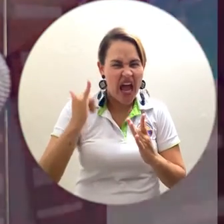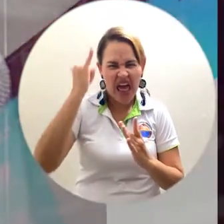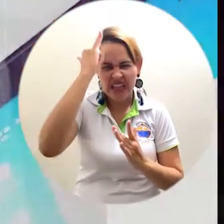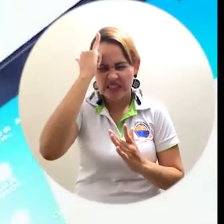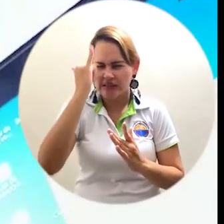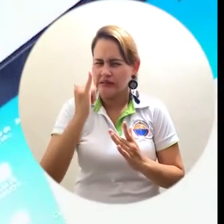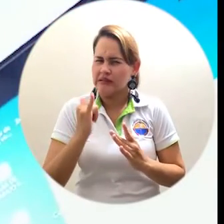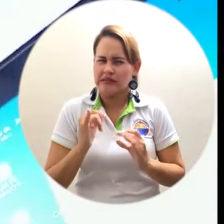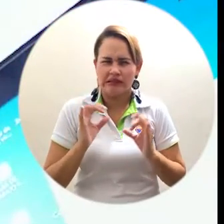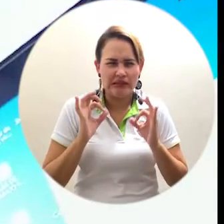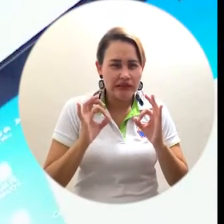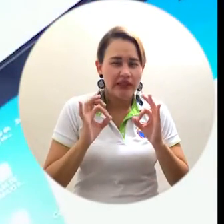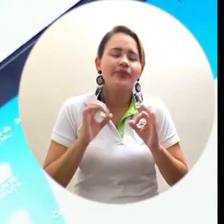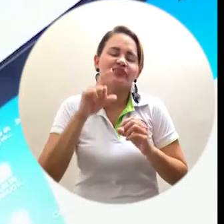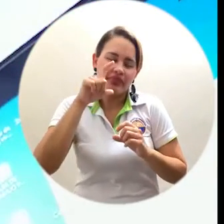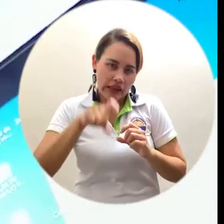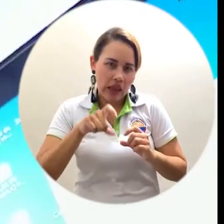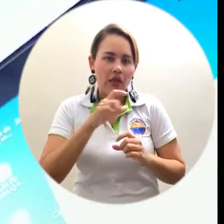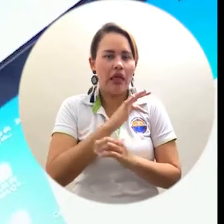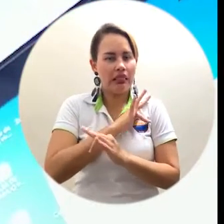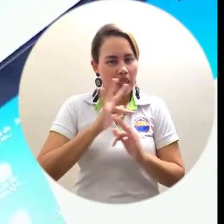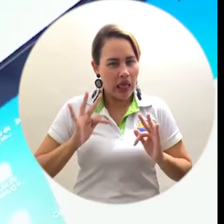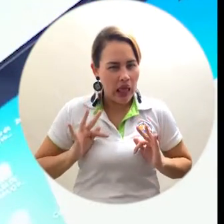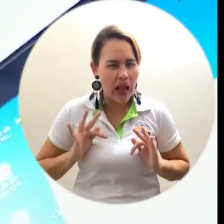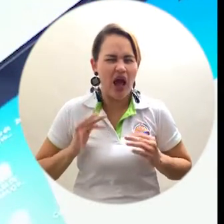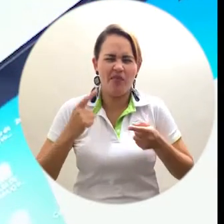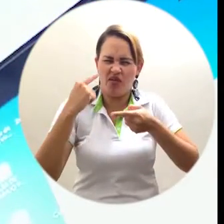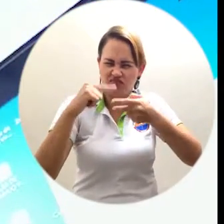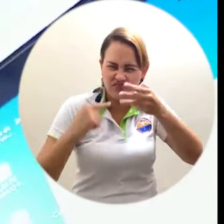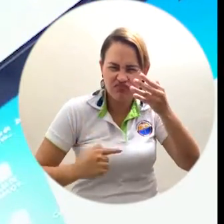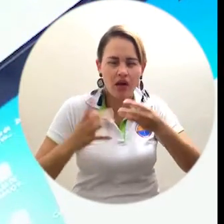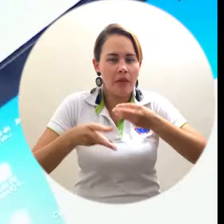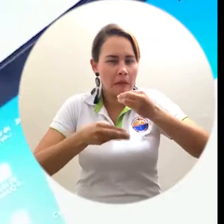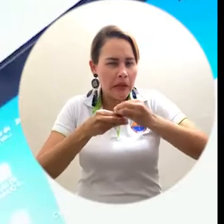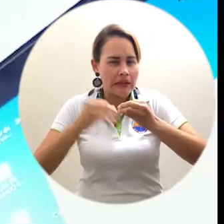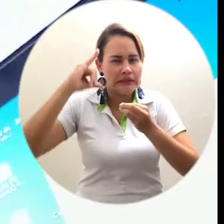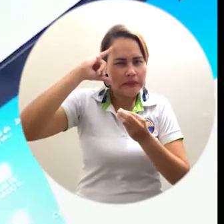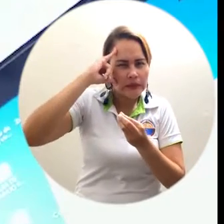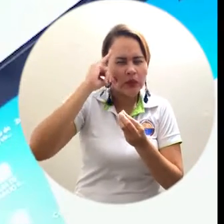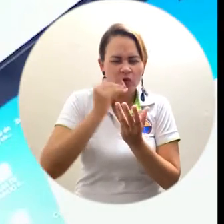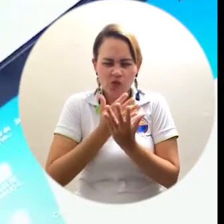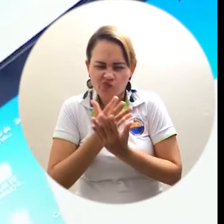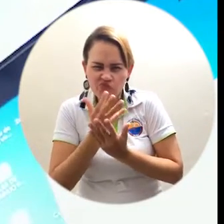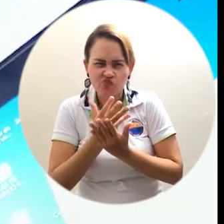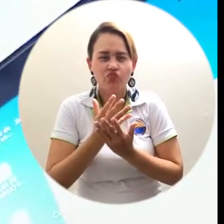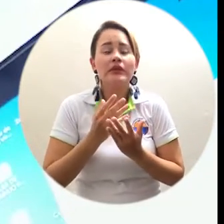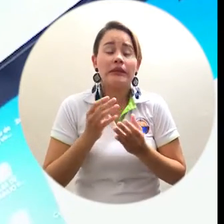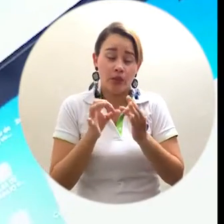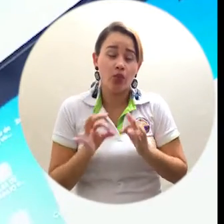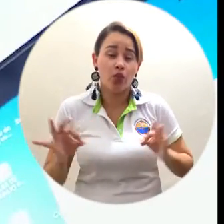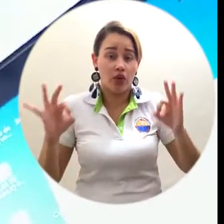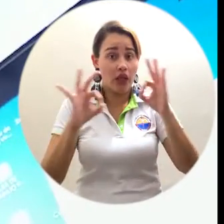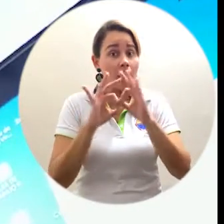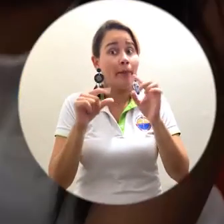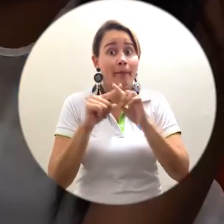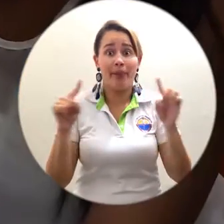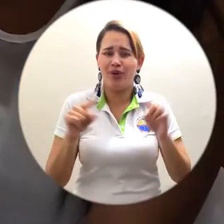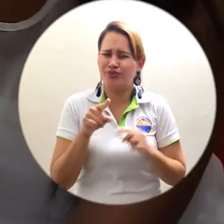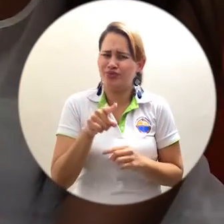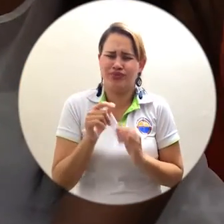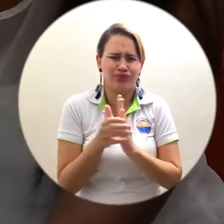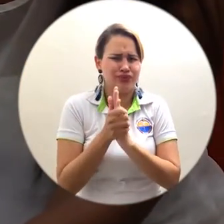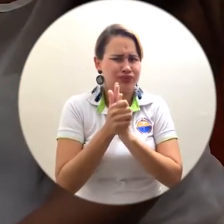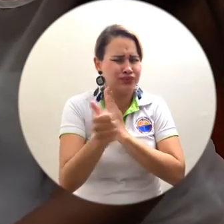académico adecuado, con terapias multidisciplinares, con ayuda del fisioterapeuta, del fonoaudiólogo, el terapeuta ocupacional,